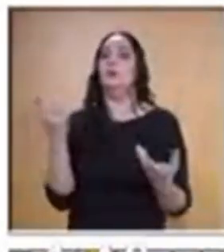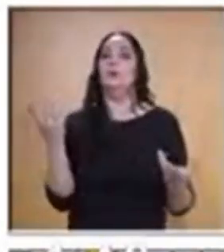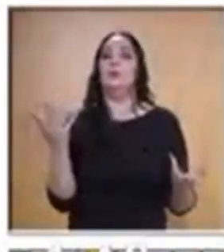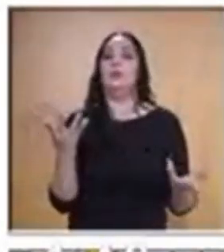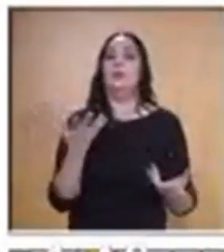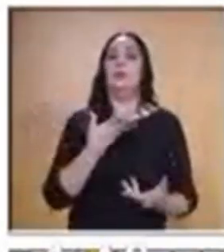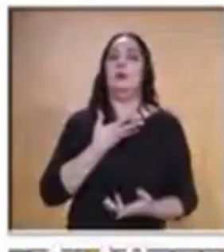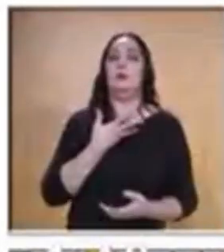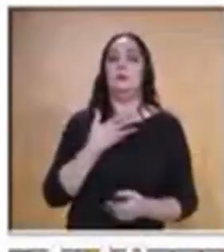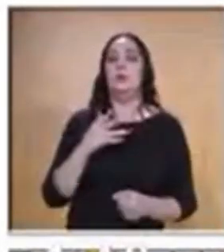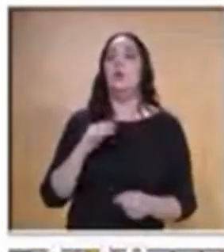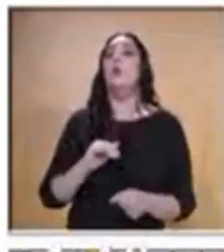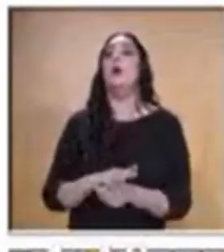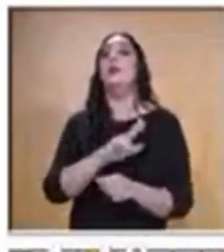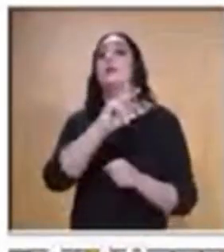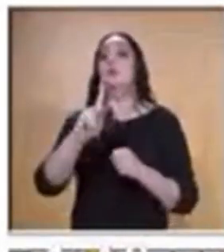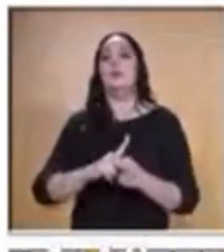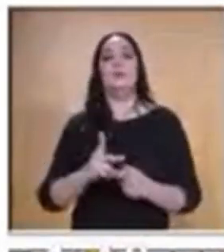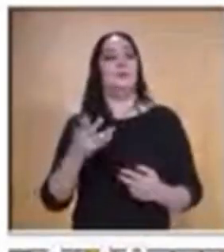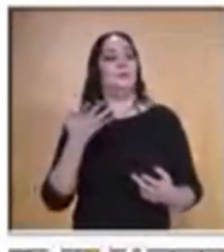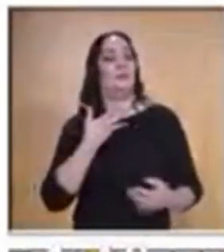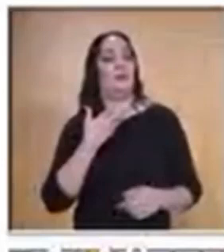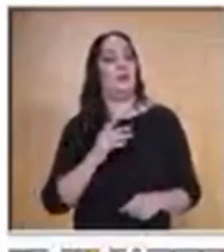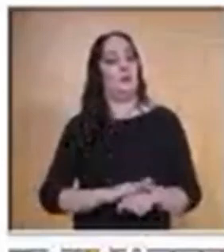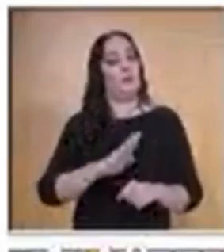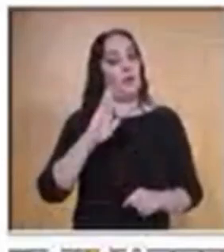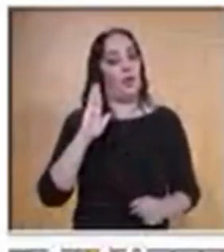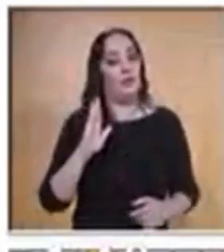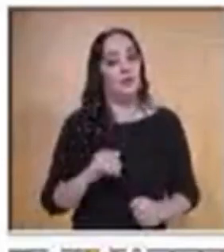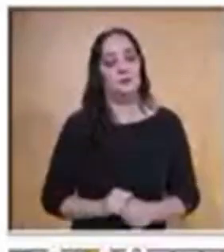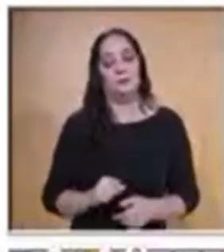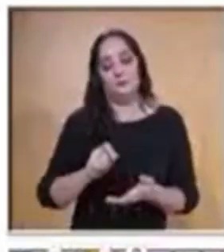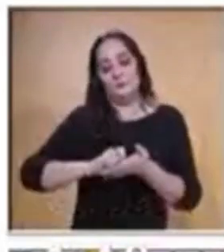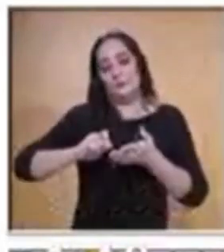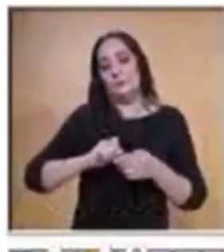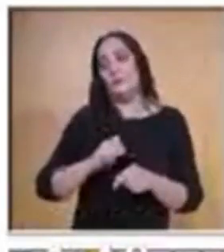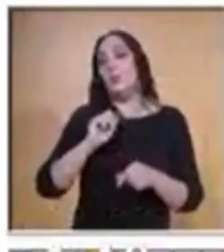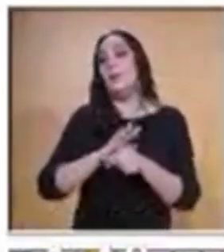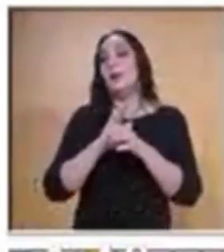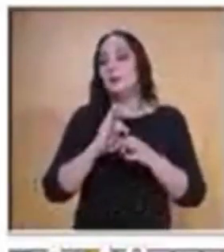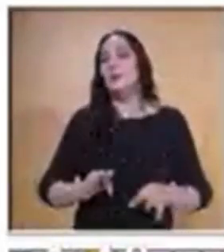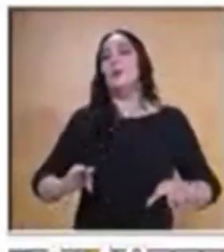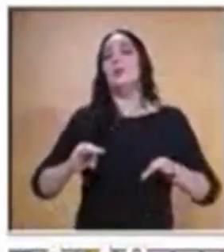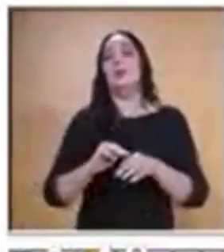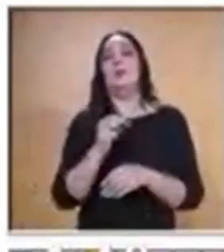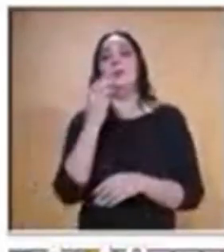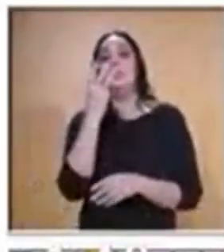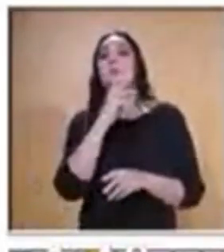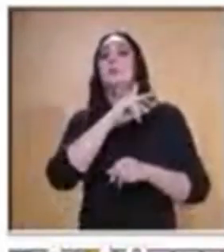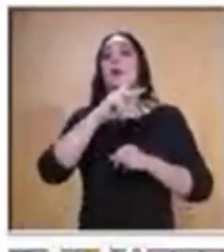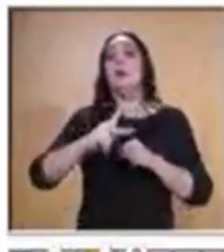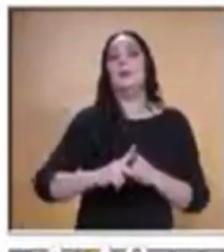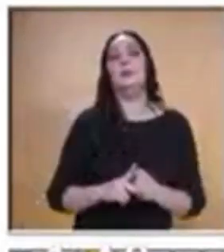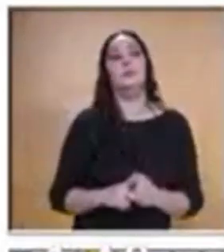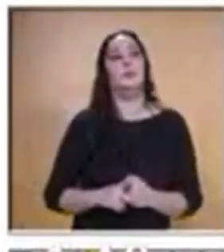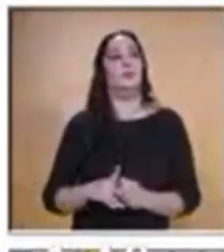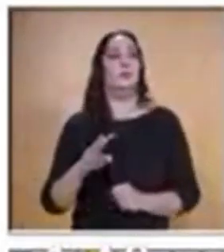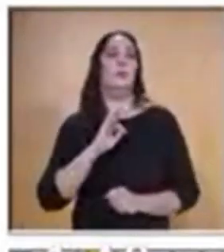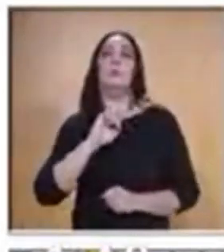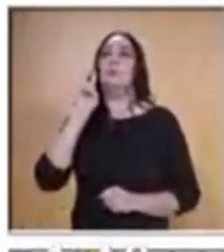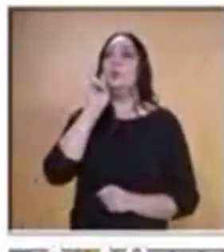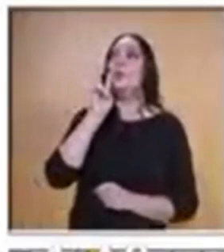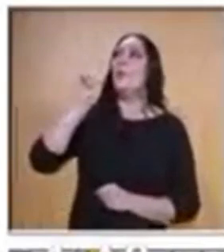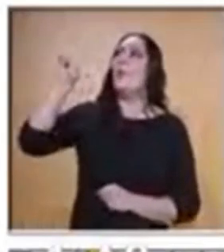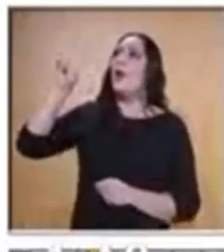países donde más se extraen. Vamos a ir tomando nota de los 3 países principales productores. En pantalla vemos